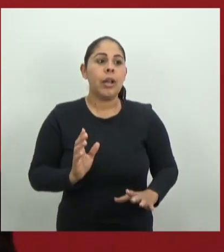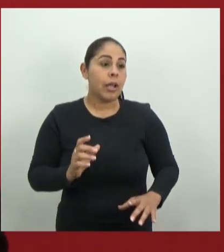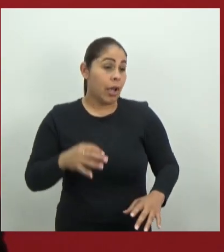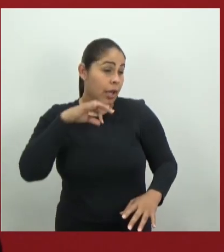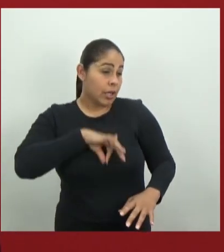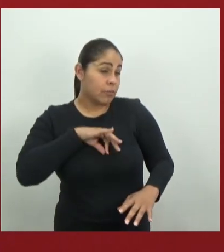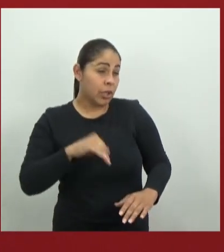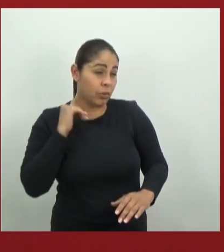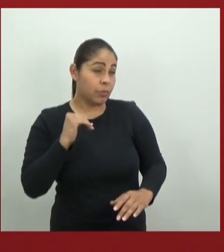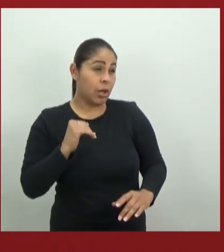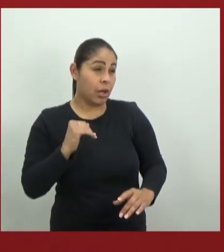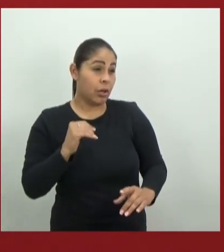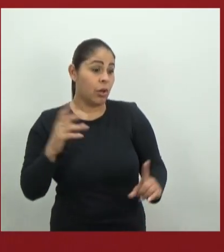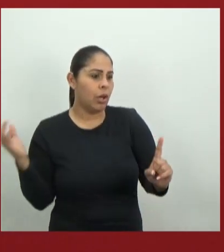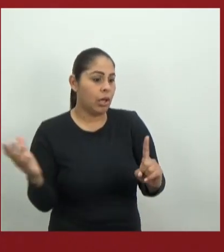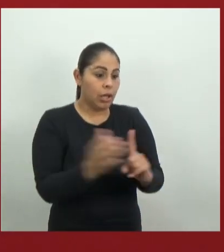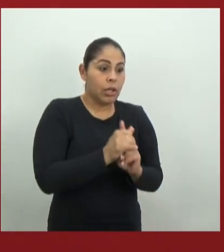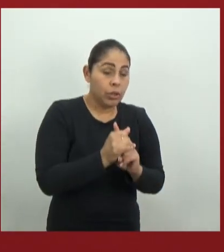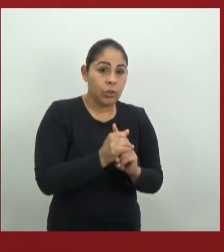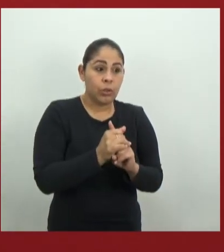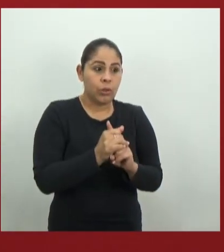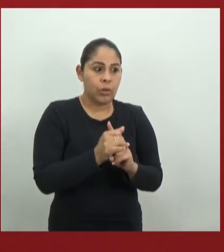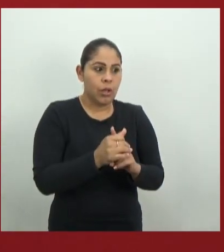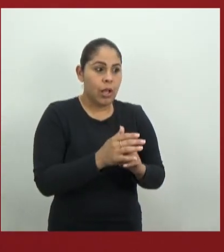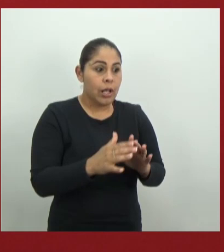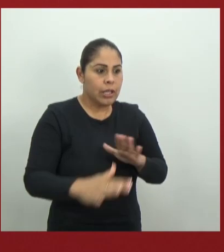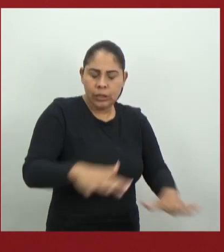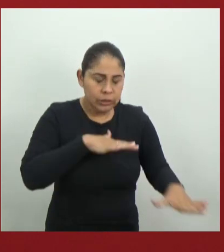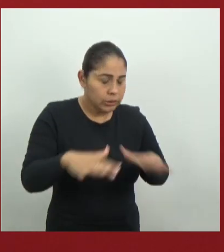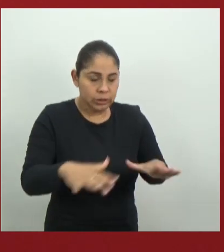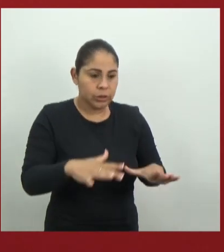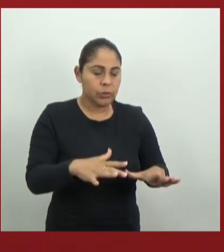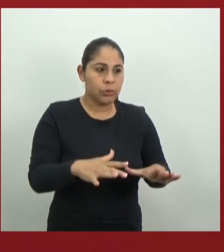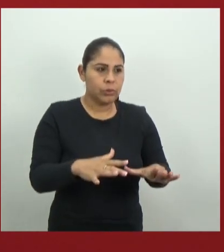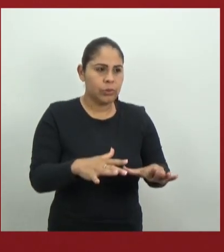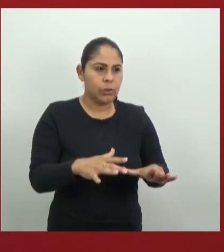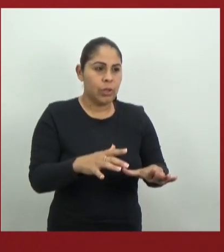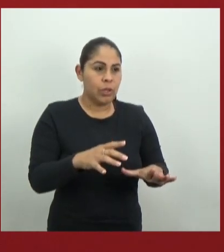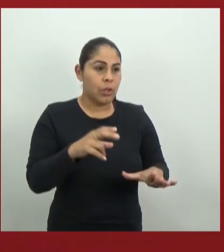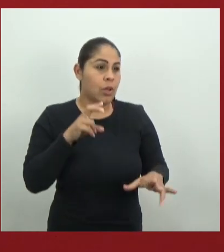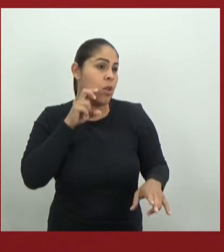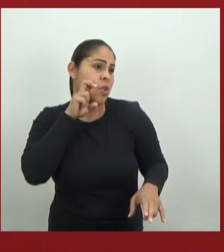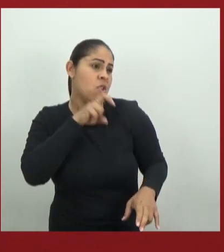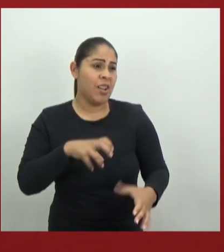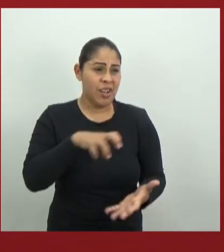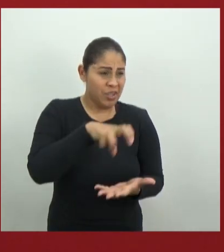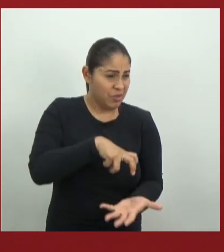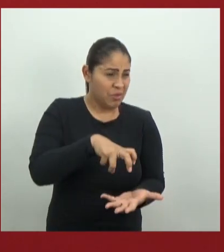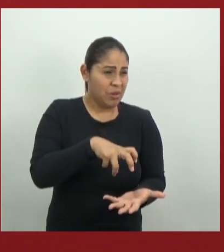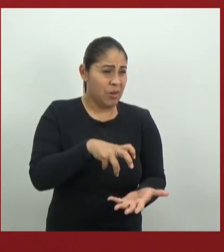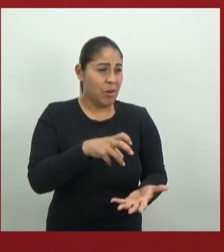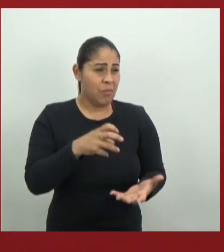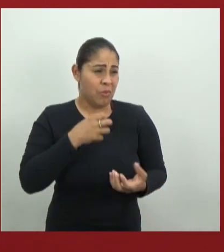de repente da voces y le sacude con violencia y le hace echar espuma y,